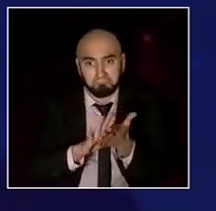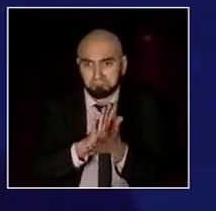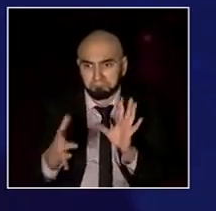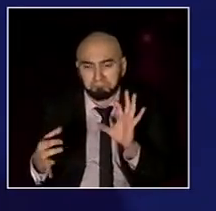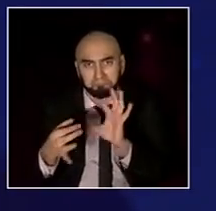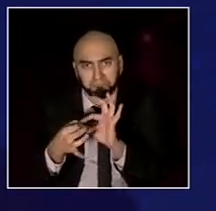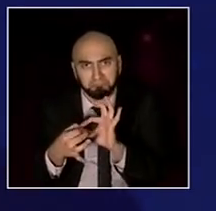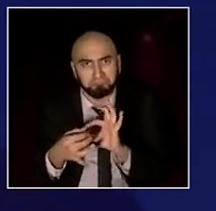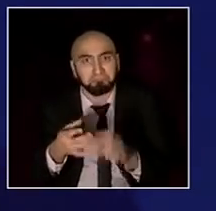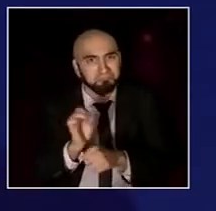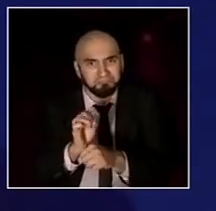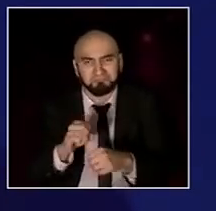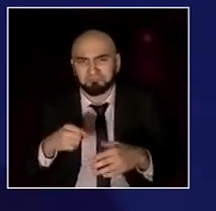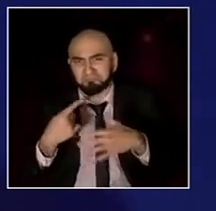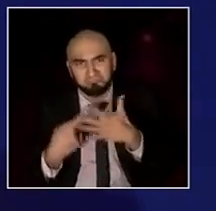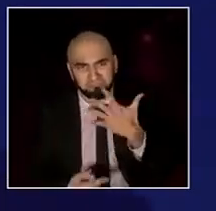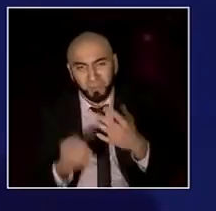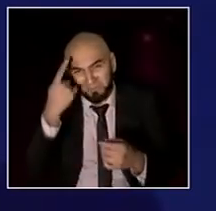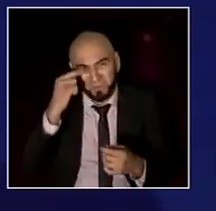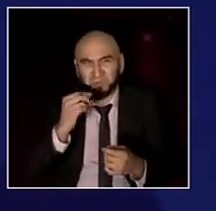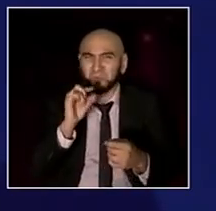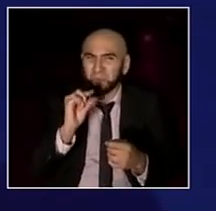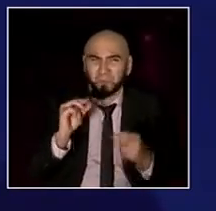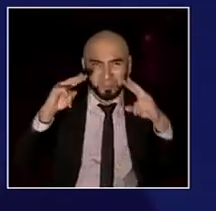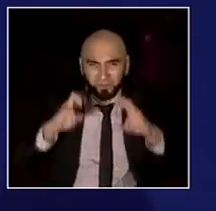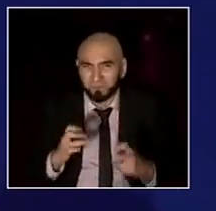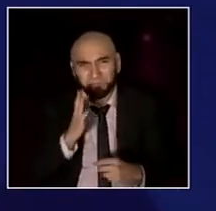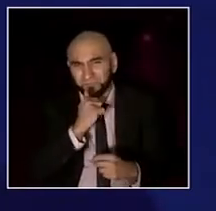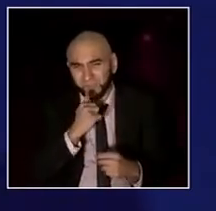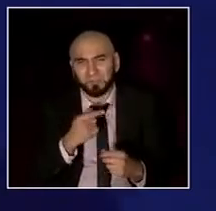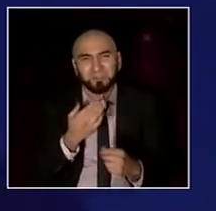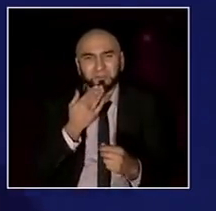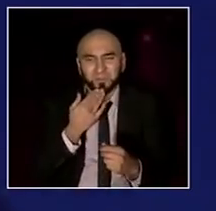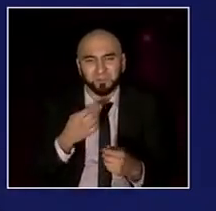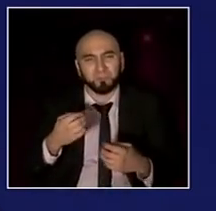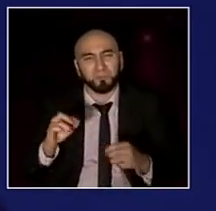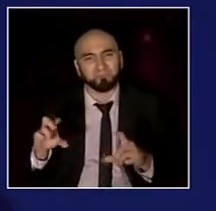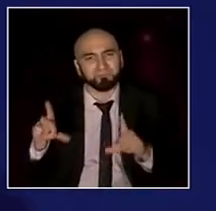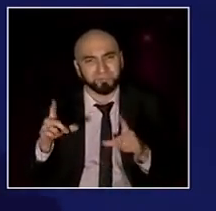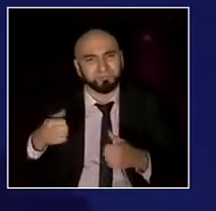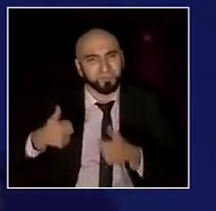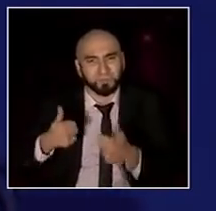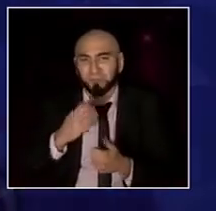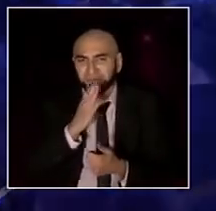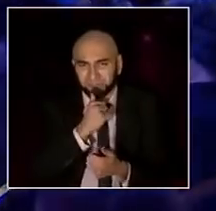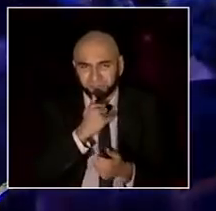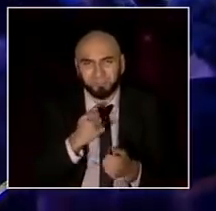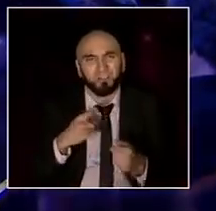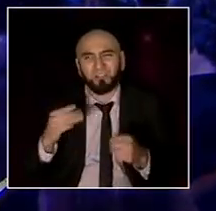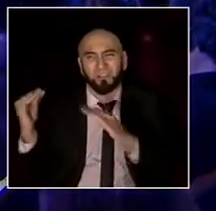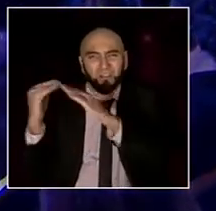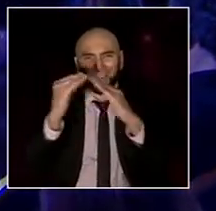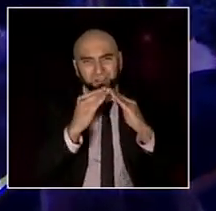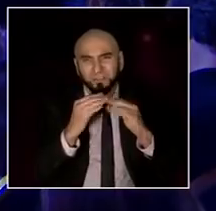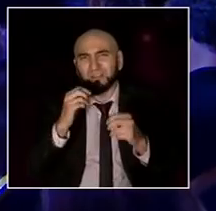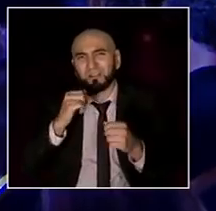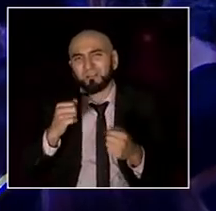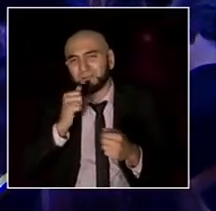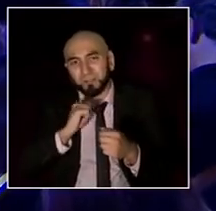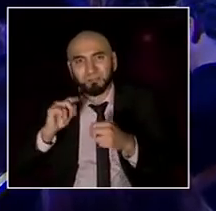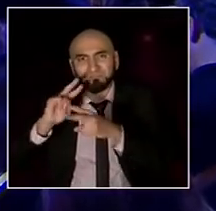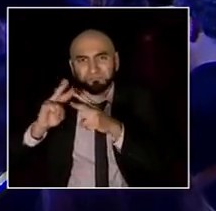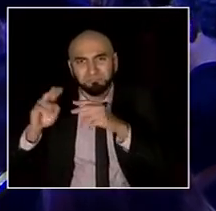embargo, tenemos poca investigación, poca formación de especialistas, poca capacidad de incorporar tecnología en los domicilios y centros de trabajo.